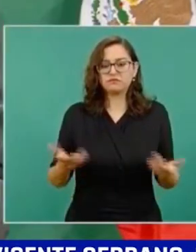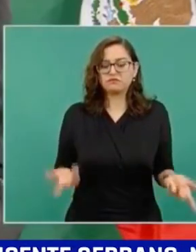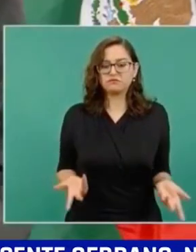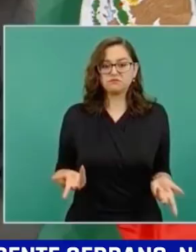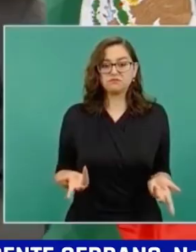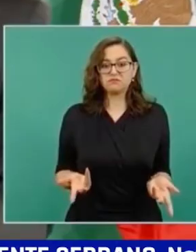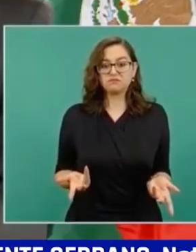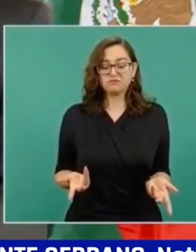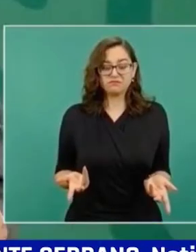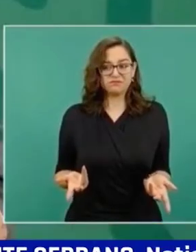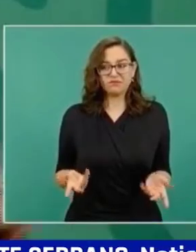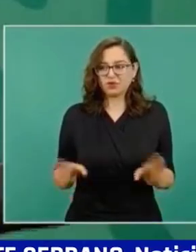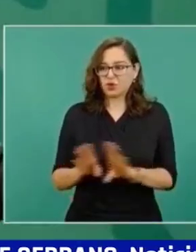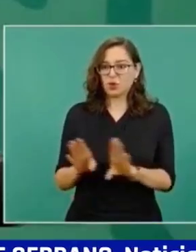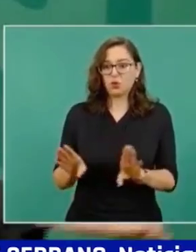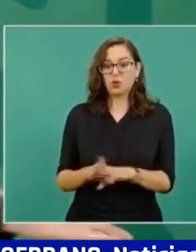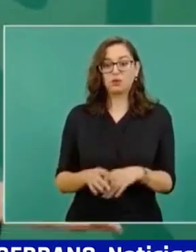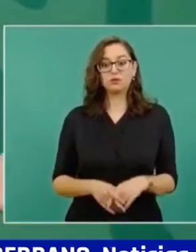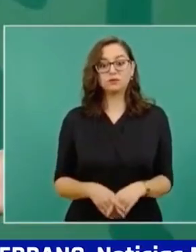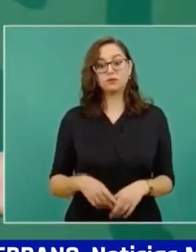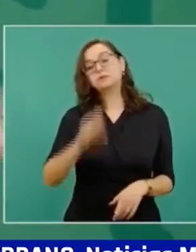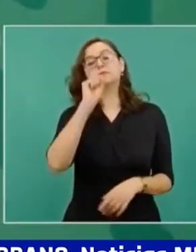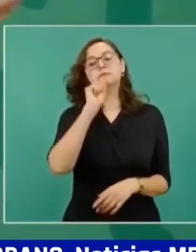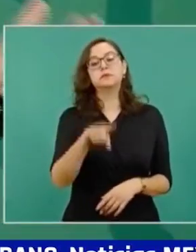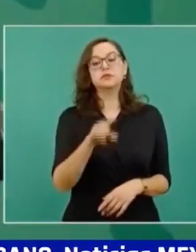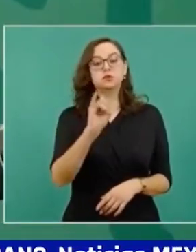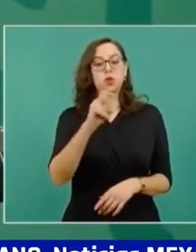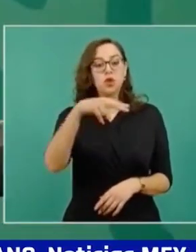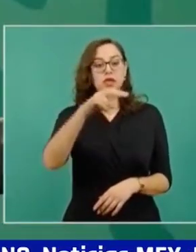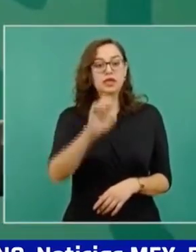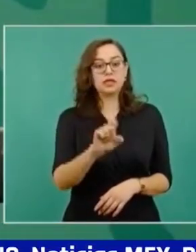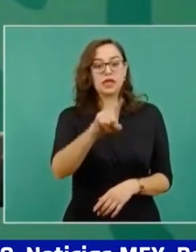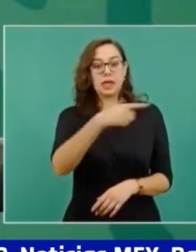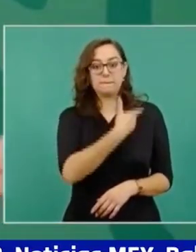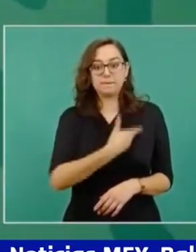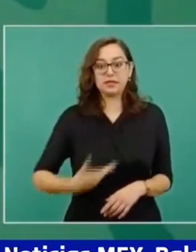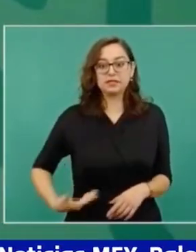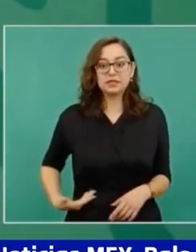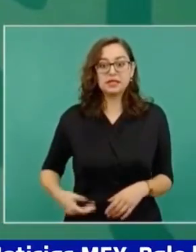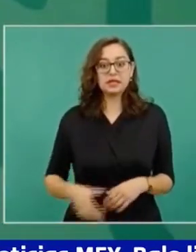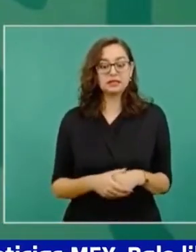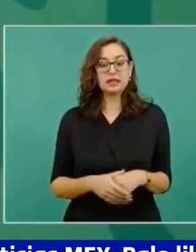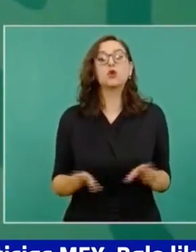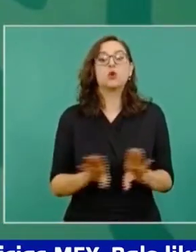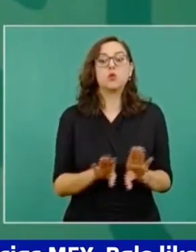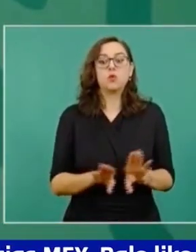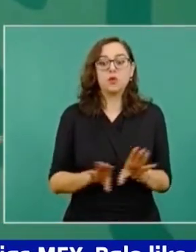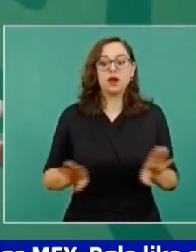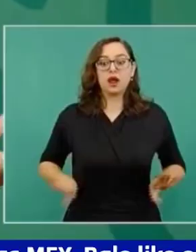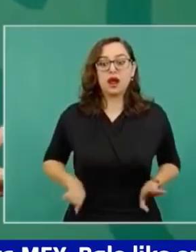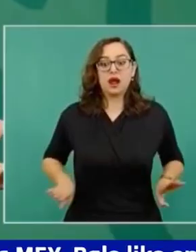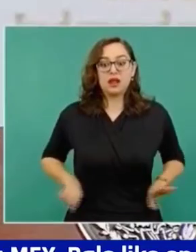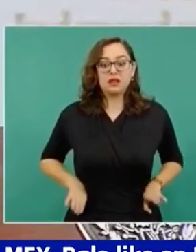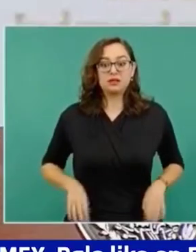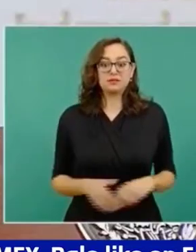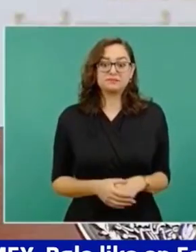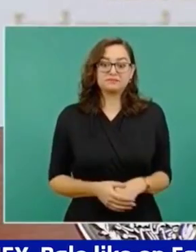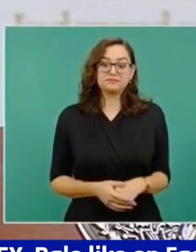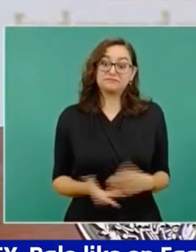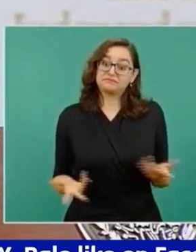Bueno, el presidente del INE. Es que es interesante el tema. ¿Para qué lo